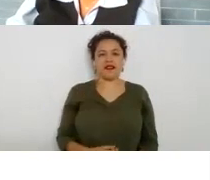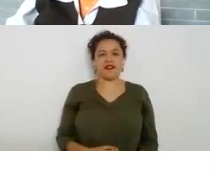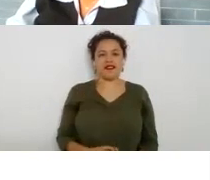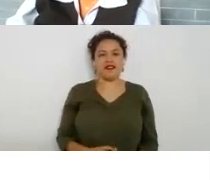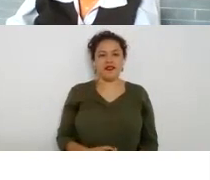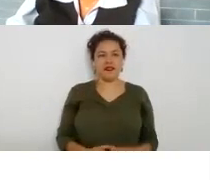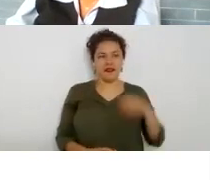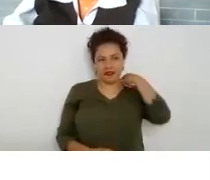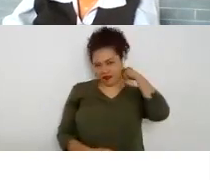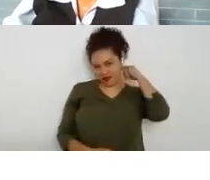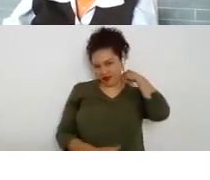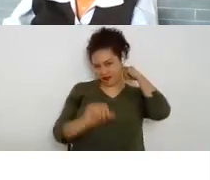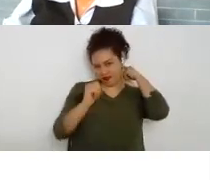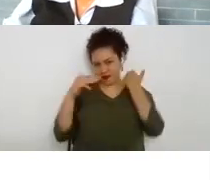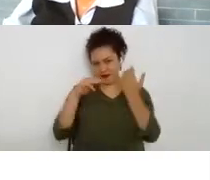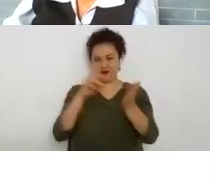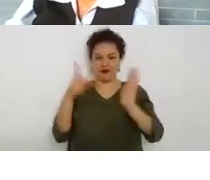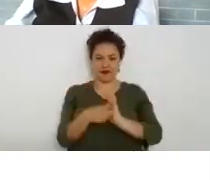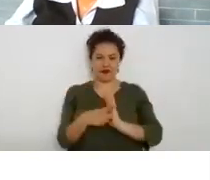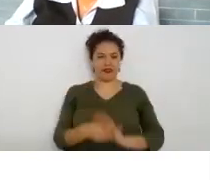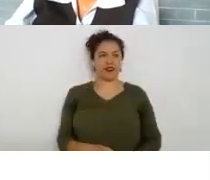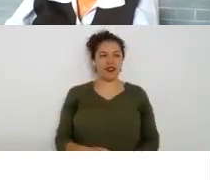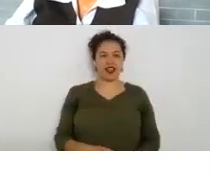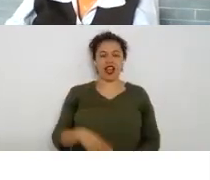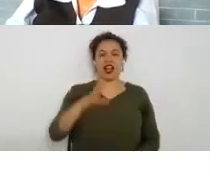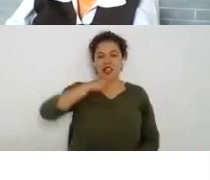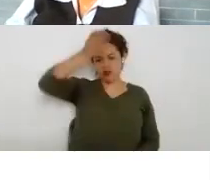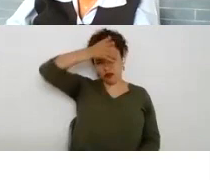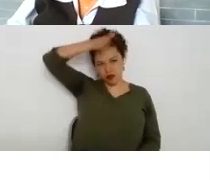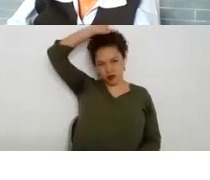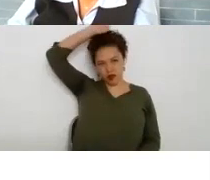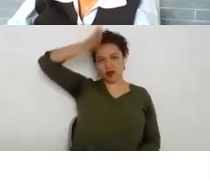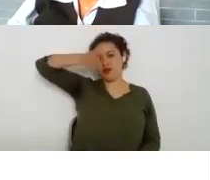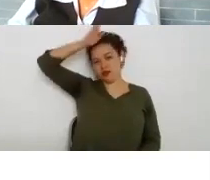Y tenemos otro método que es el de bombero y está el bombero modificado.